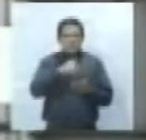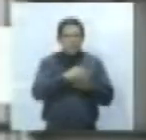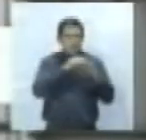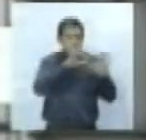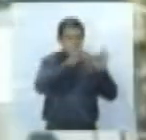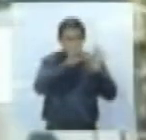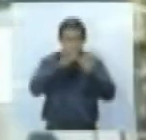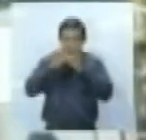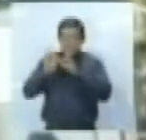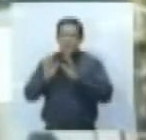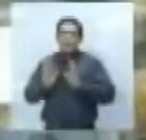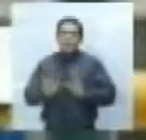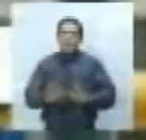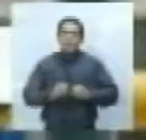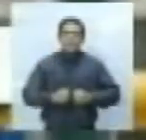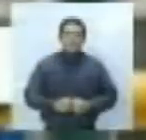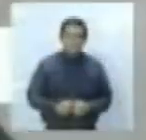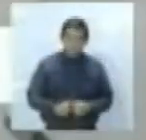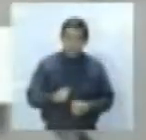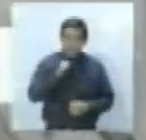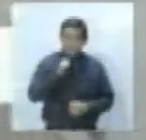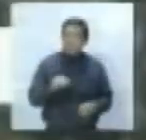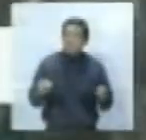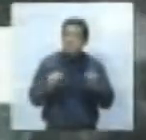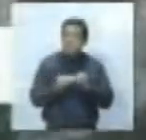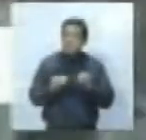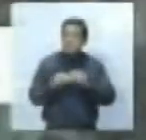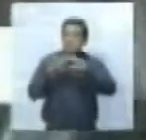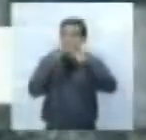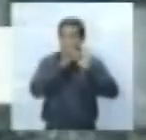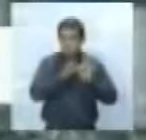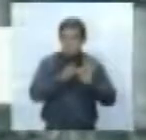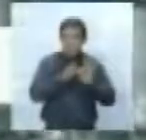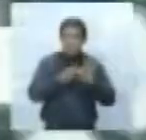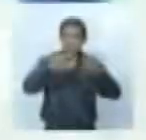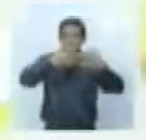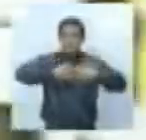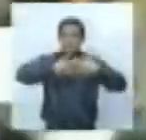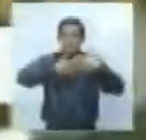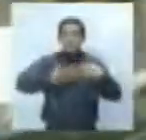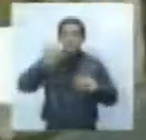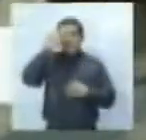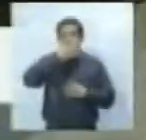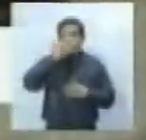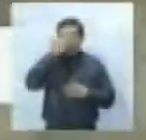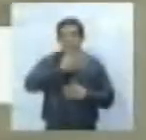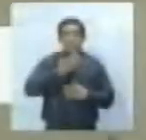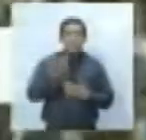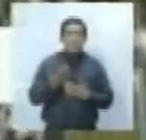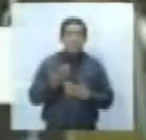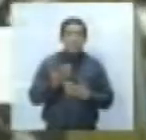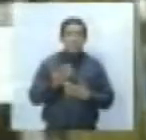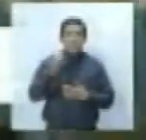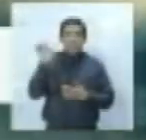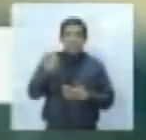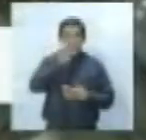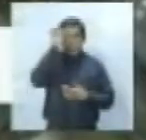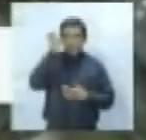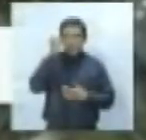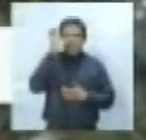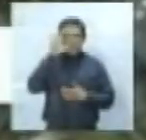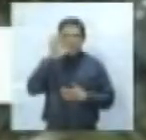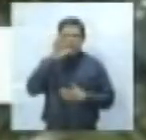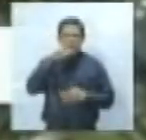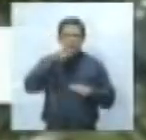fueron eliminadas falta mucho por hacer la refinería no entrega combustible en norma euro5 que es lo que nos